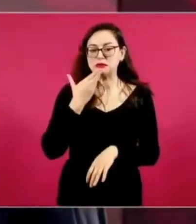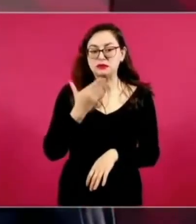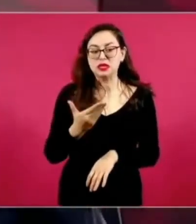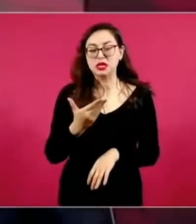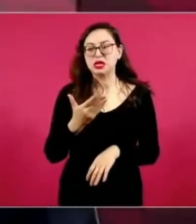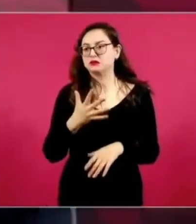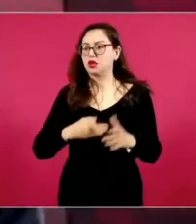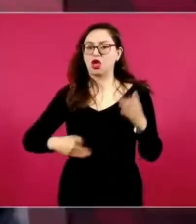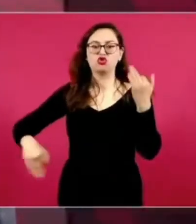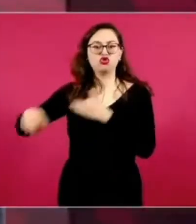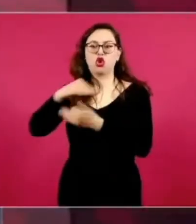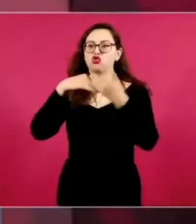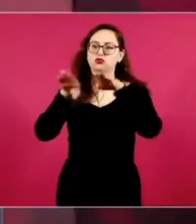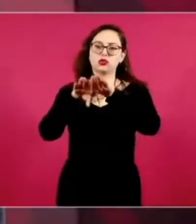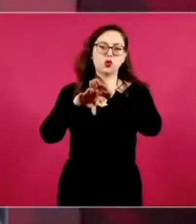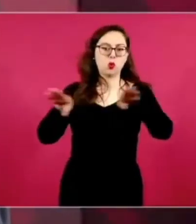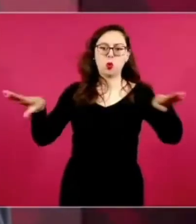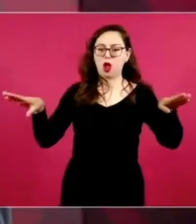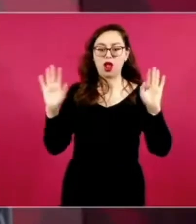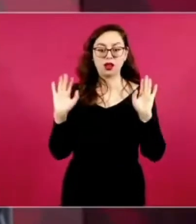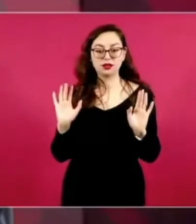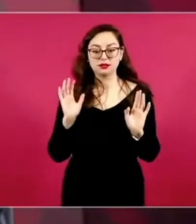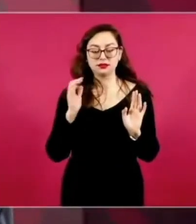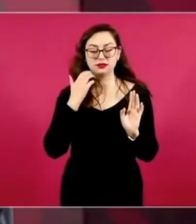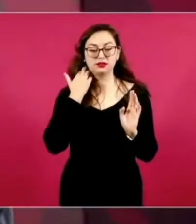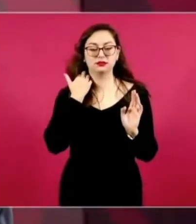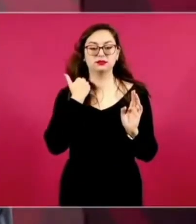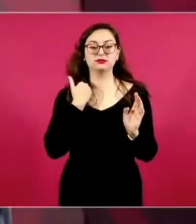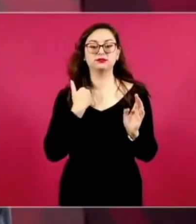sin mirar a quién.